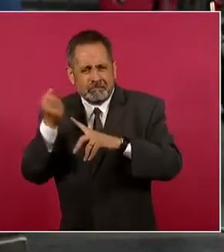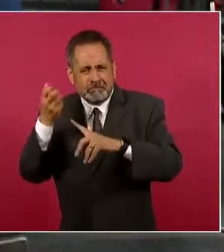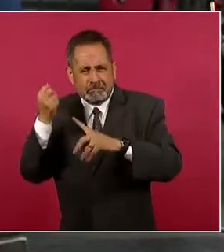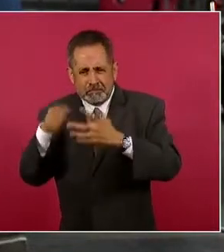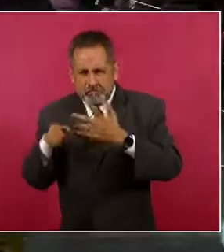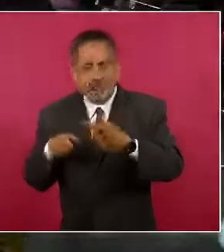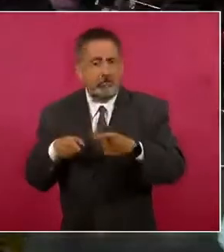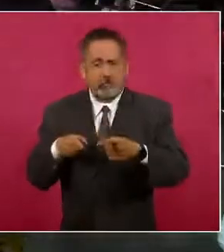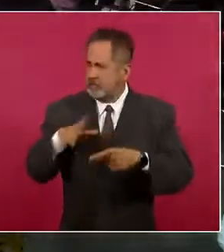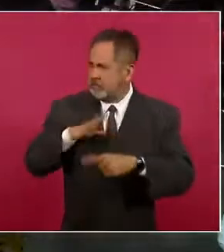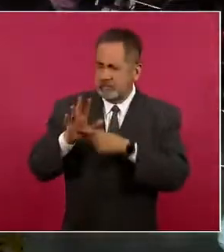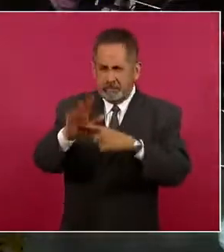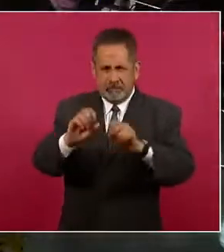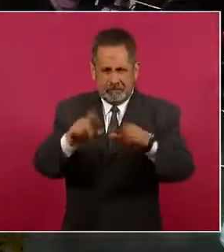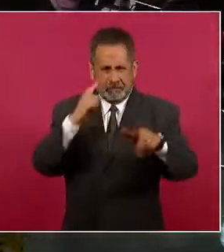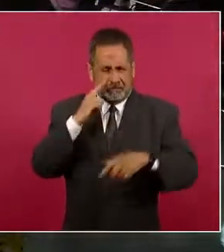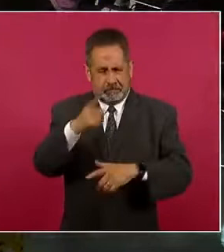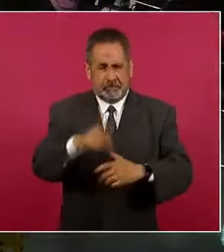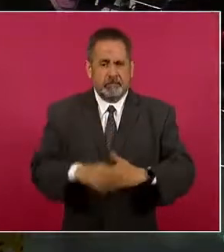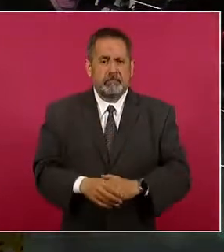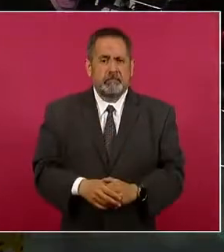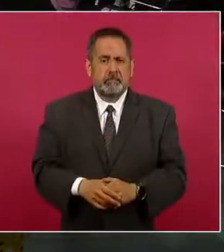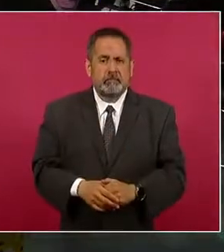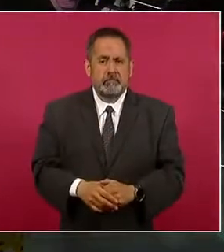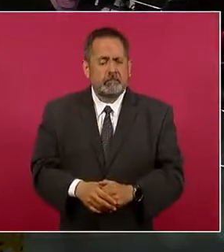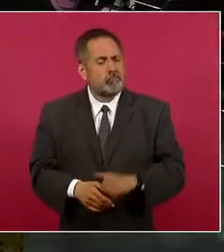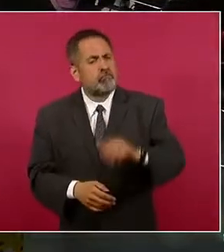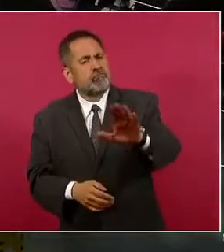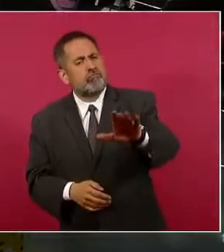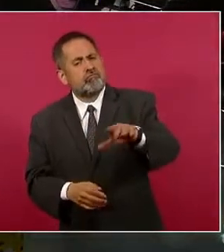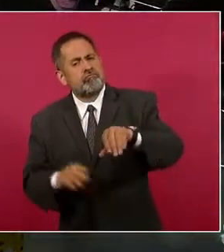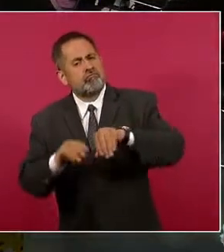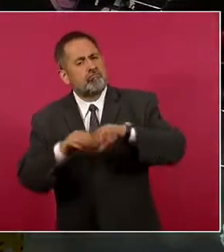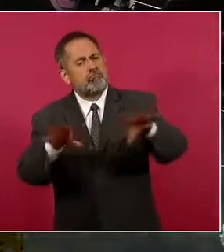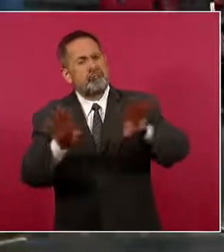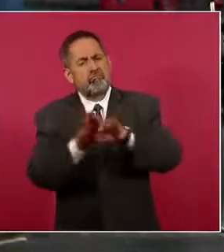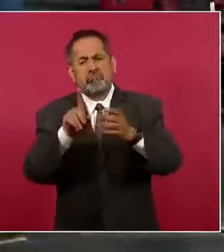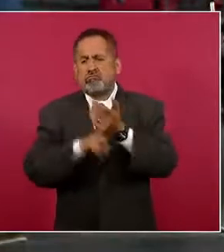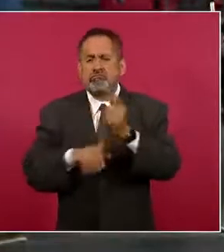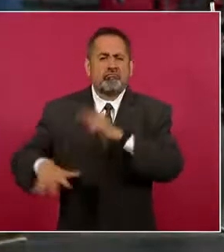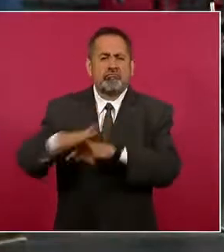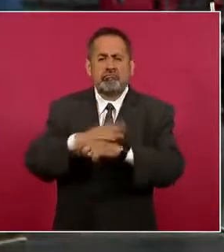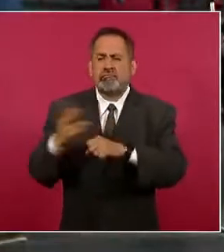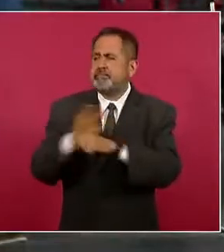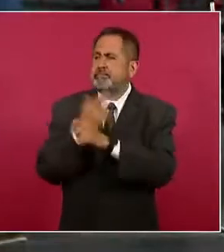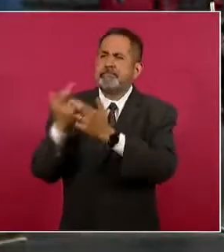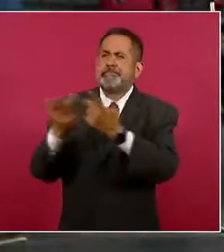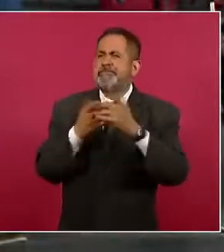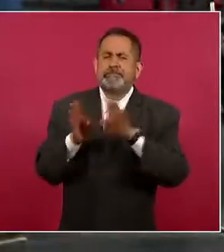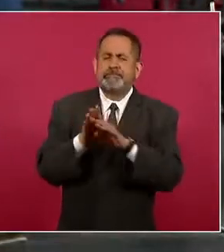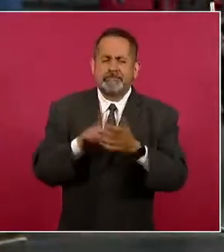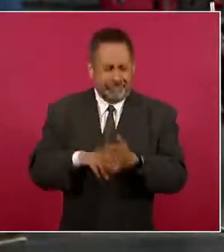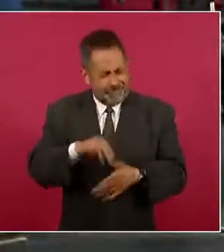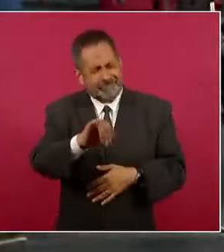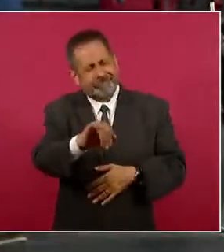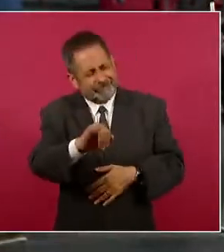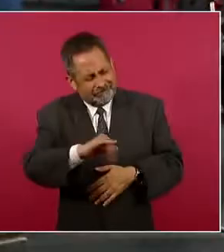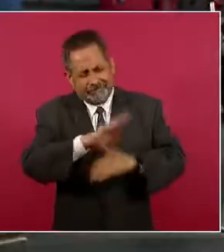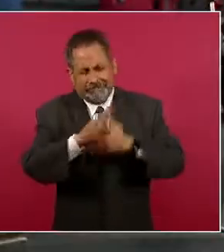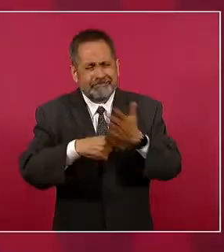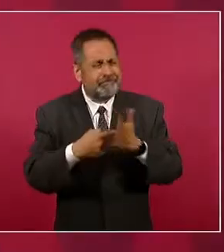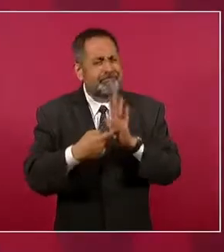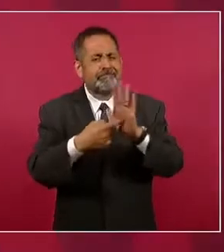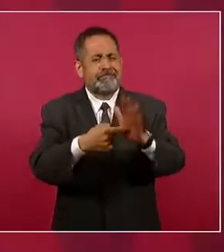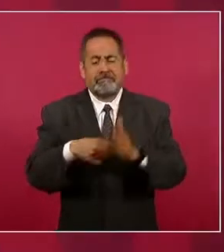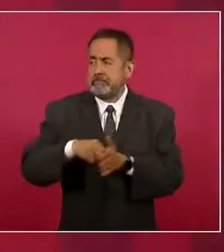¿Tienes el dato? ¿Por qué no lo pones? ¿Y van a dar a conocer las manifestaciones de impacto ambiental? Sí, todo. No tenemos nada